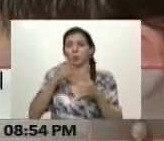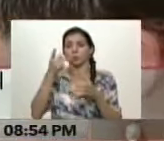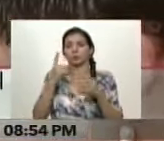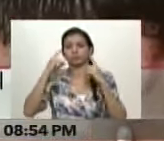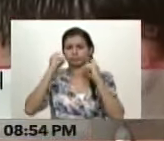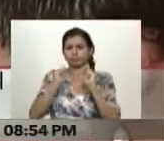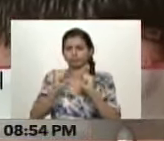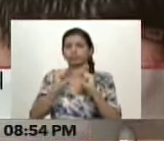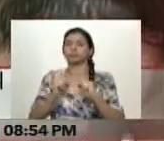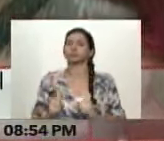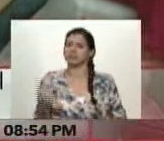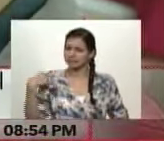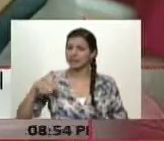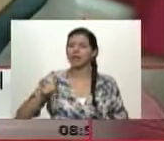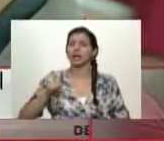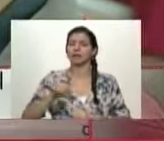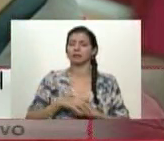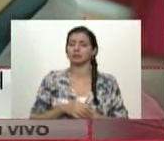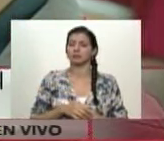crisis. Tener